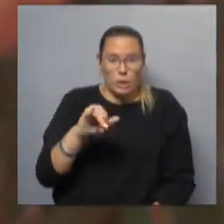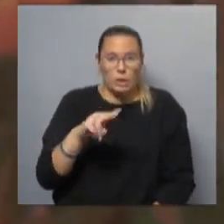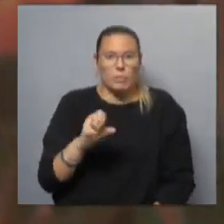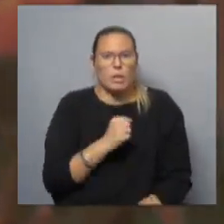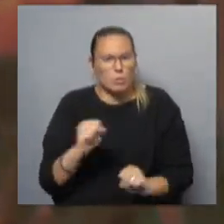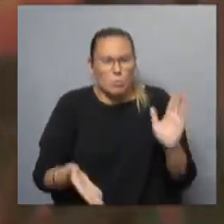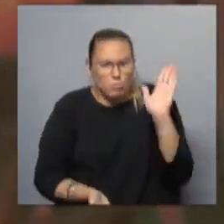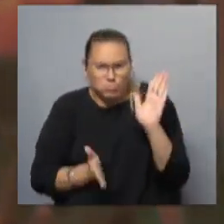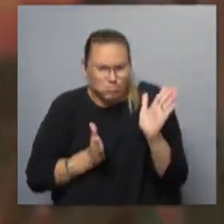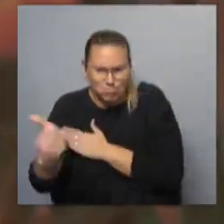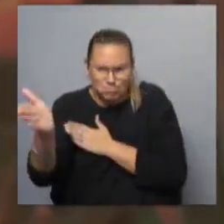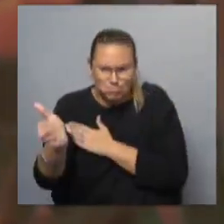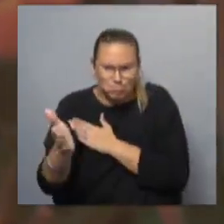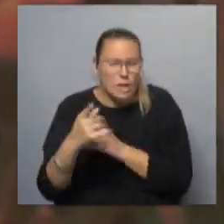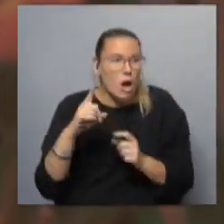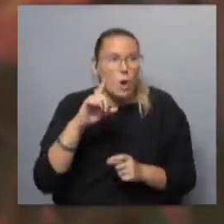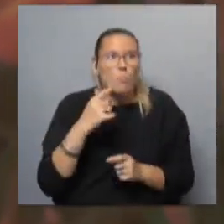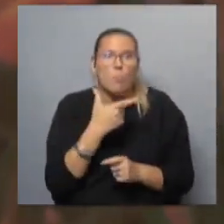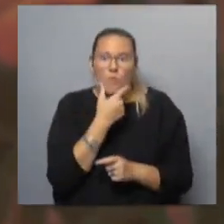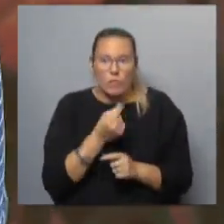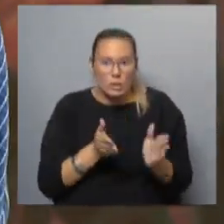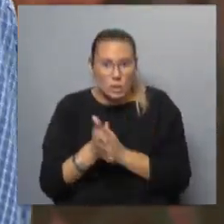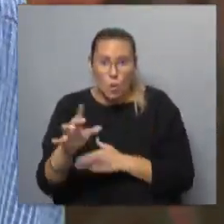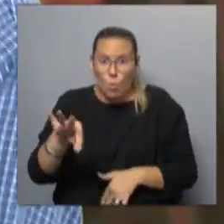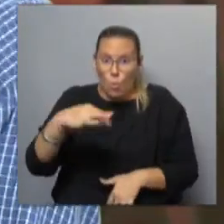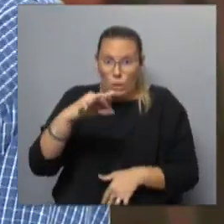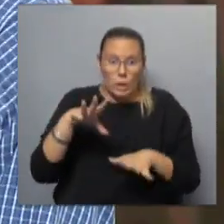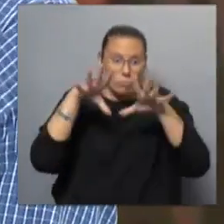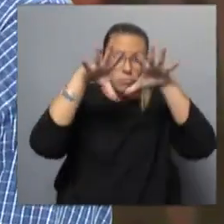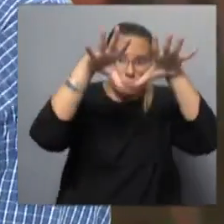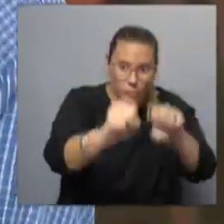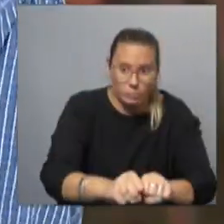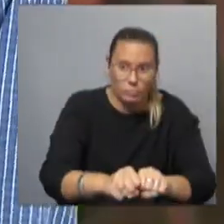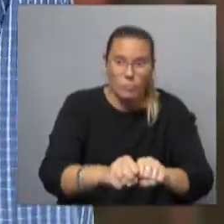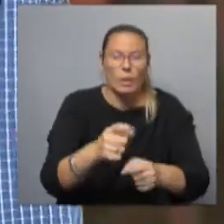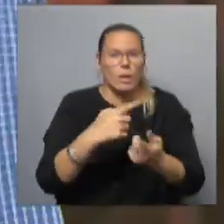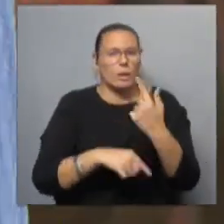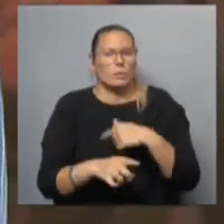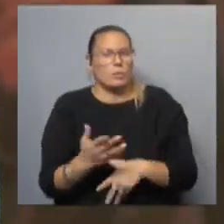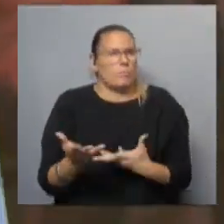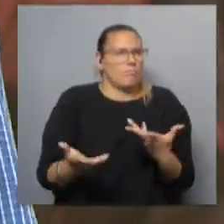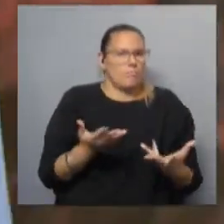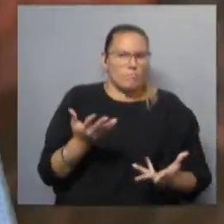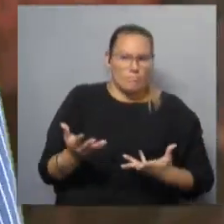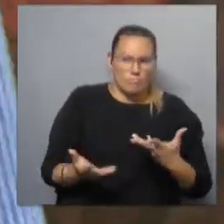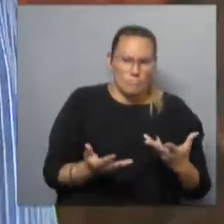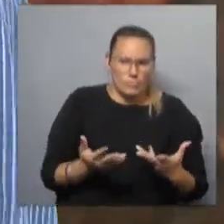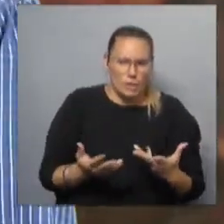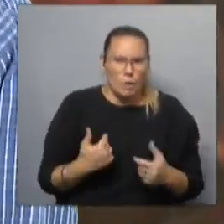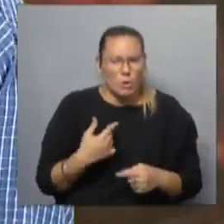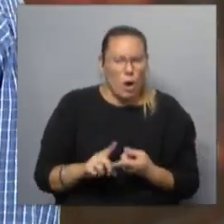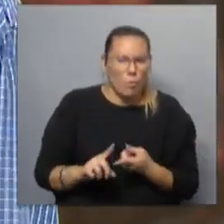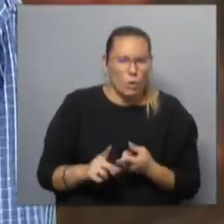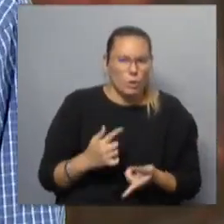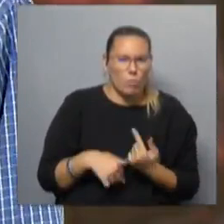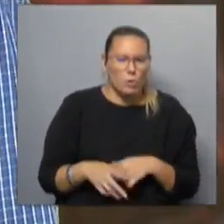Era habilísimo para escurrirse en el campo. Esta sería la única vez que lo capturaron. Entonces uno puede decir, bueno, está, fue y arregló, bueno, pero